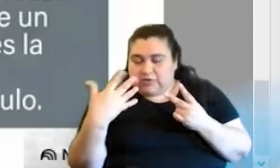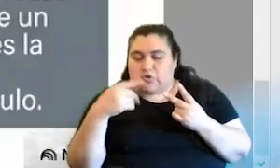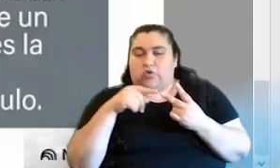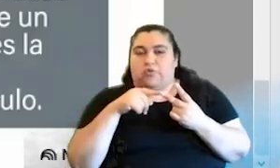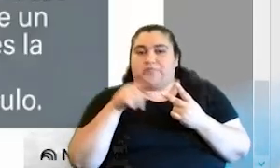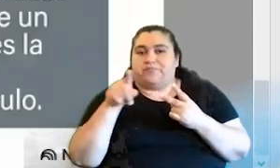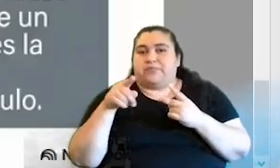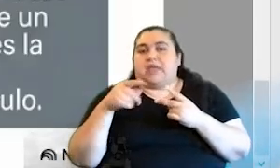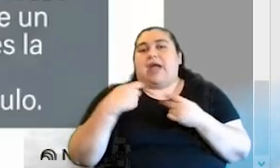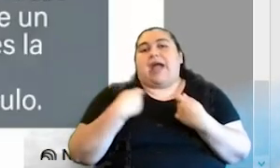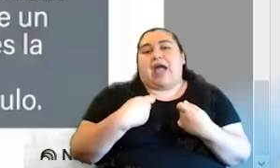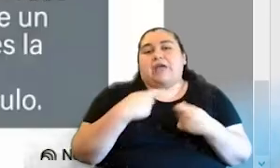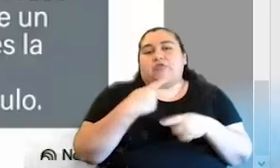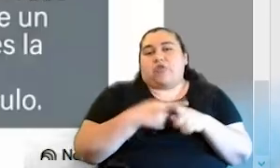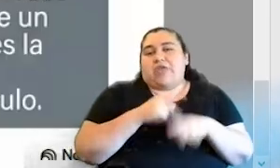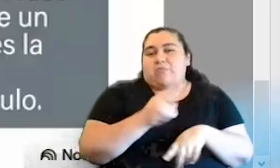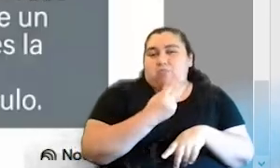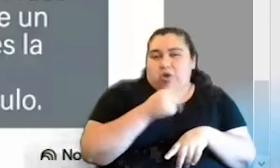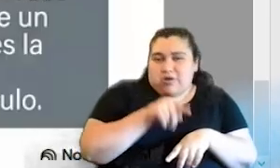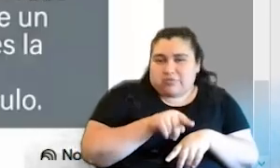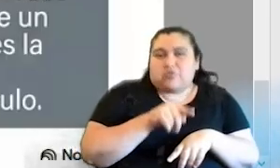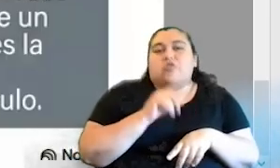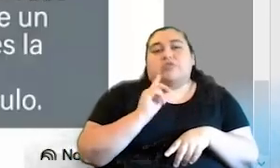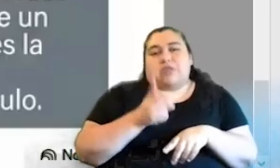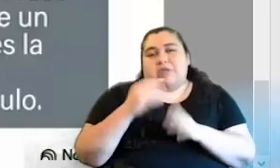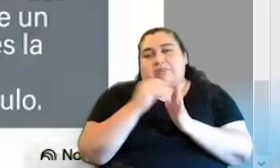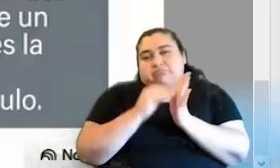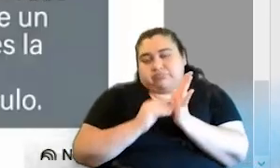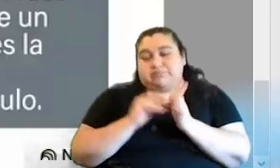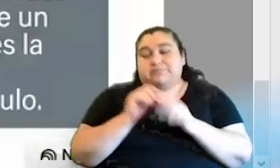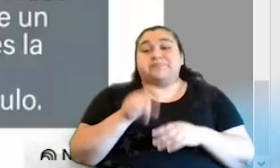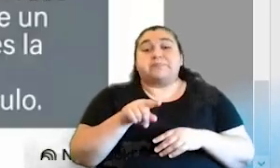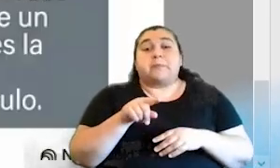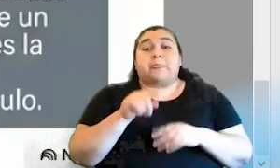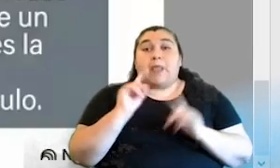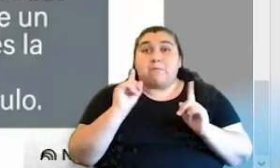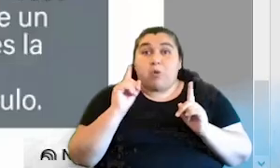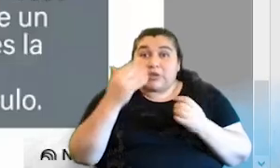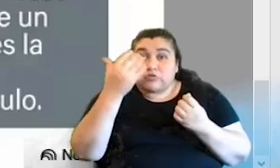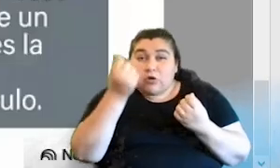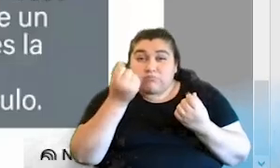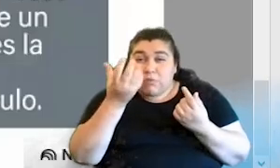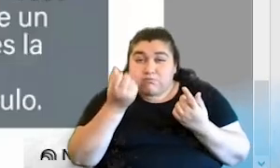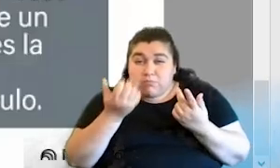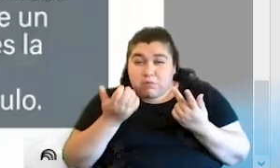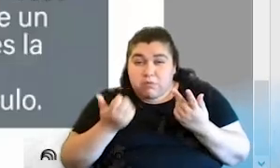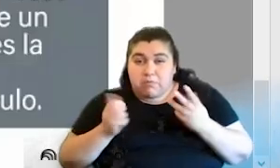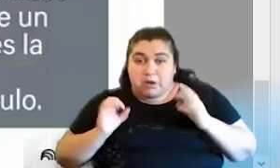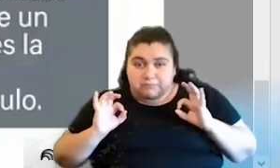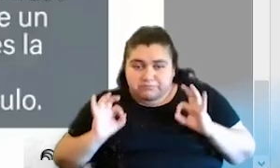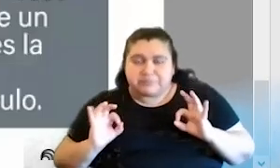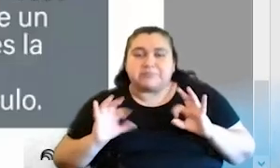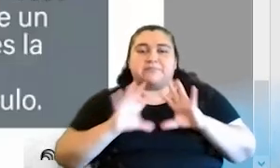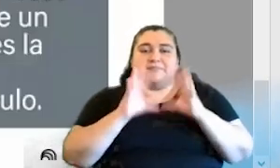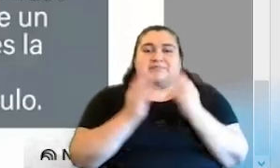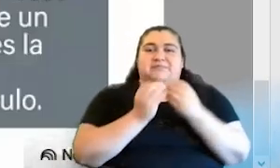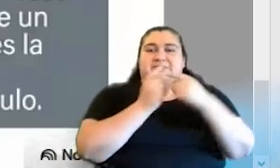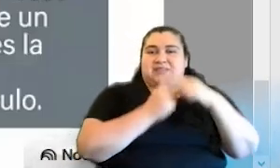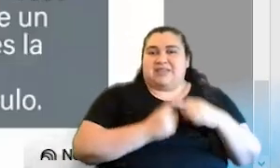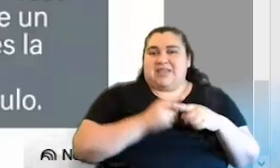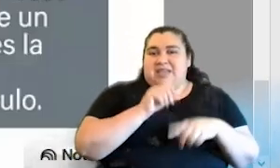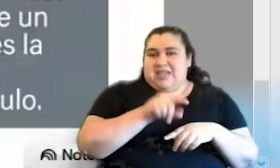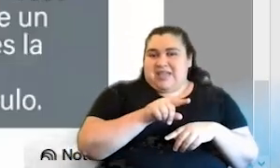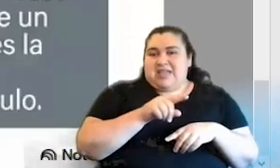los gastos de sepelio que estén en el 29, y una vez que deduzcan las deducciones personales, se va a obtener la